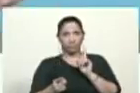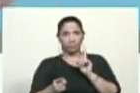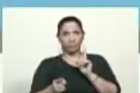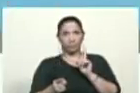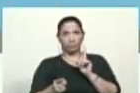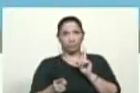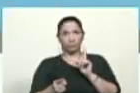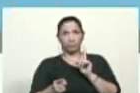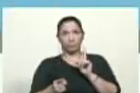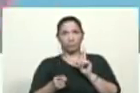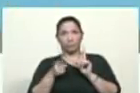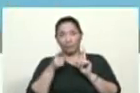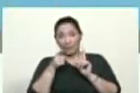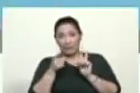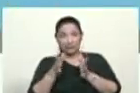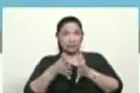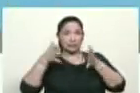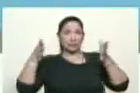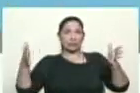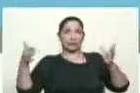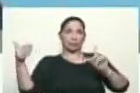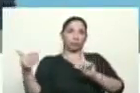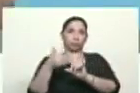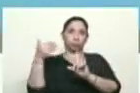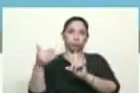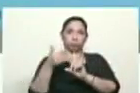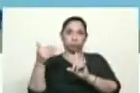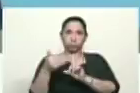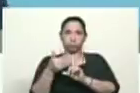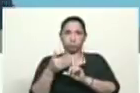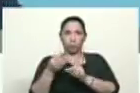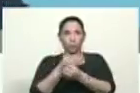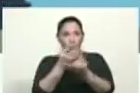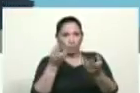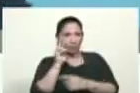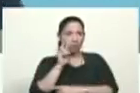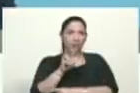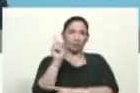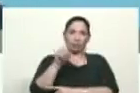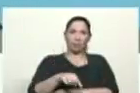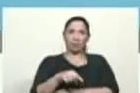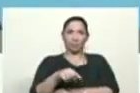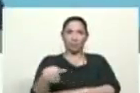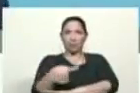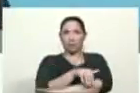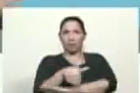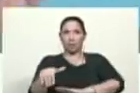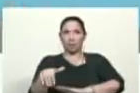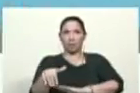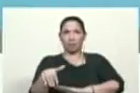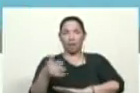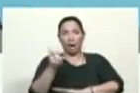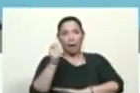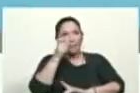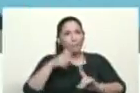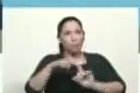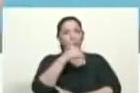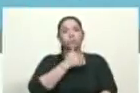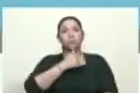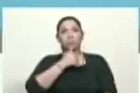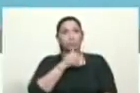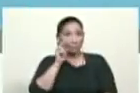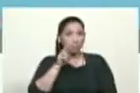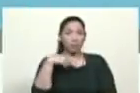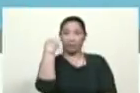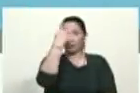digamos, de esa magnitud de las agresiones, ustedes también lo van a poder ver en las calles. Hay un pueblo que ha resistido, hay que verle